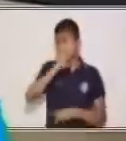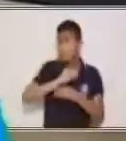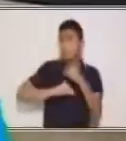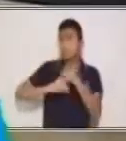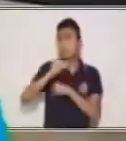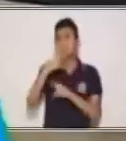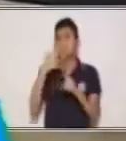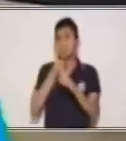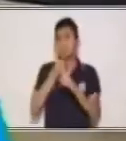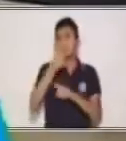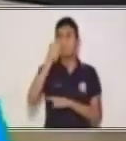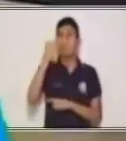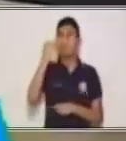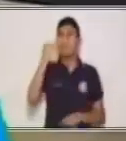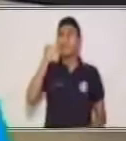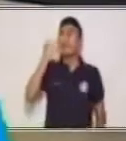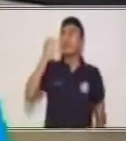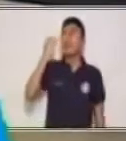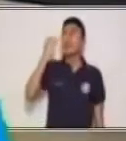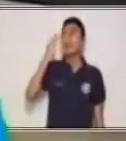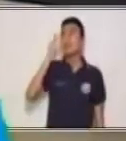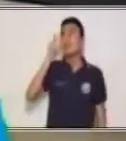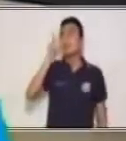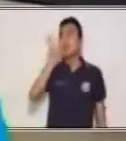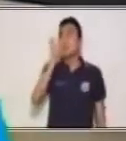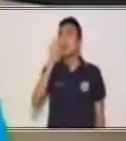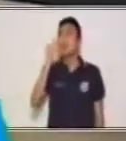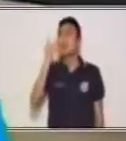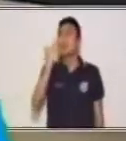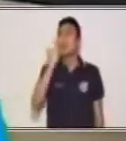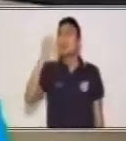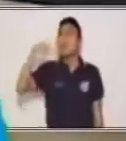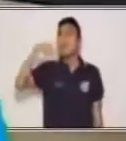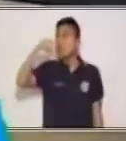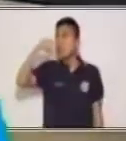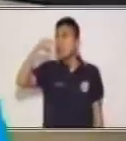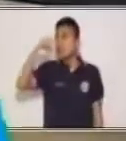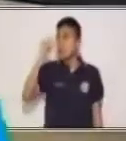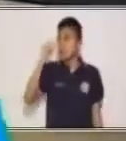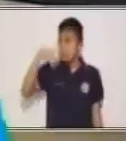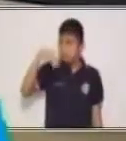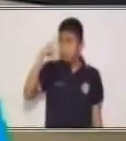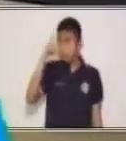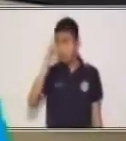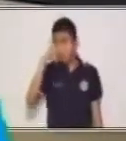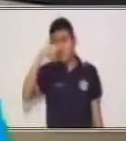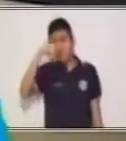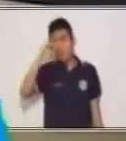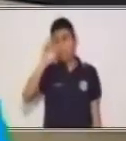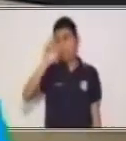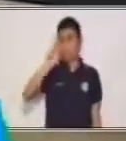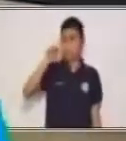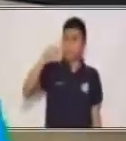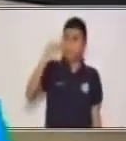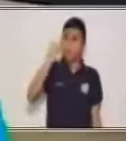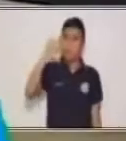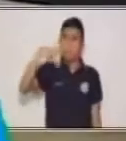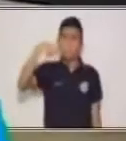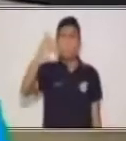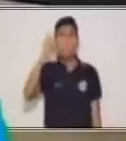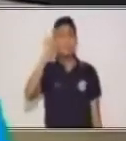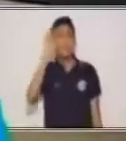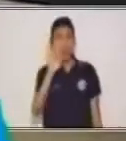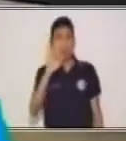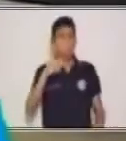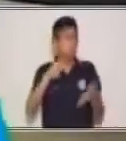a indeterminado. Tenemos entonces sujetos indeterminados, que tampoco aparecen en nuestra